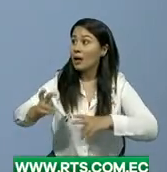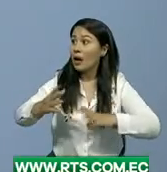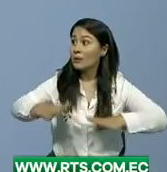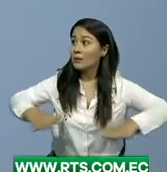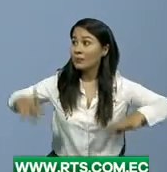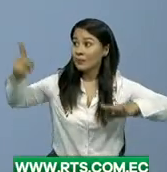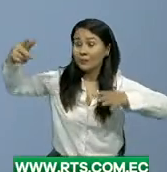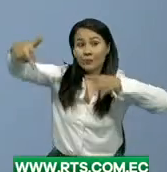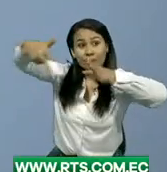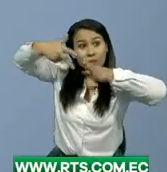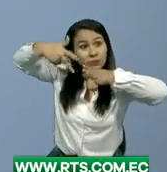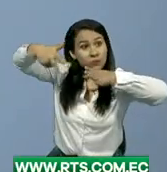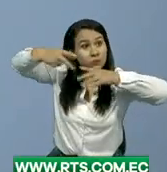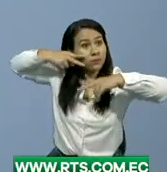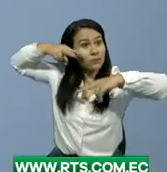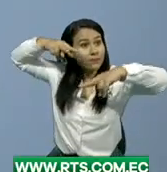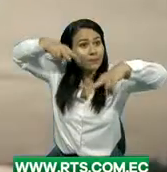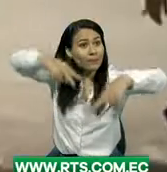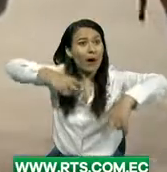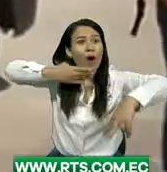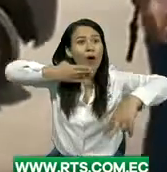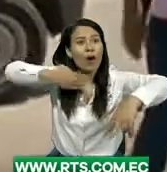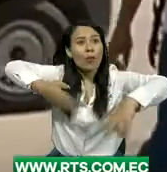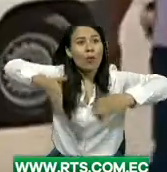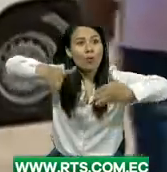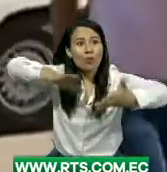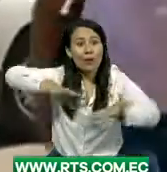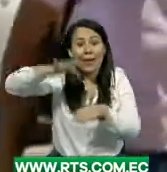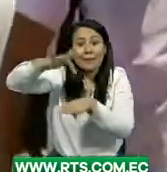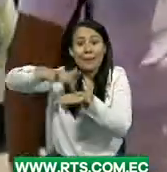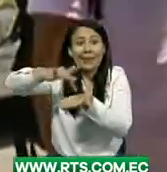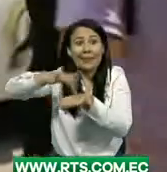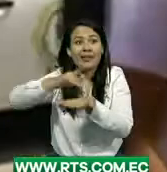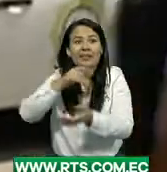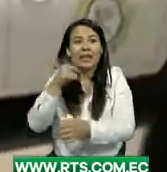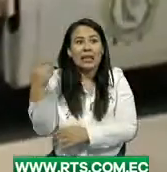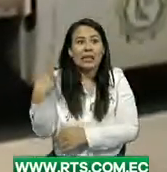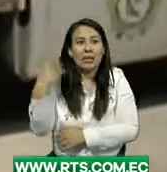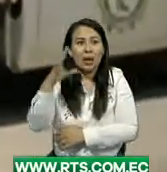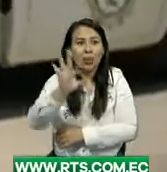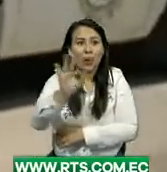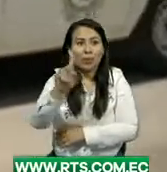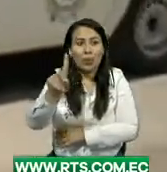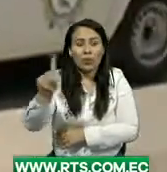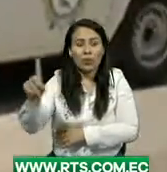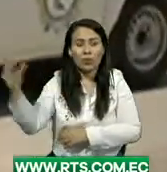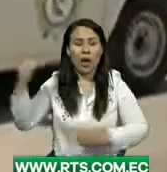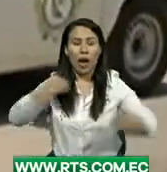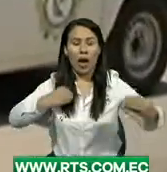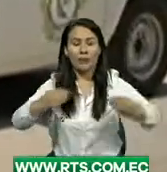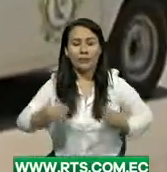y se pudo observar el asesinato en vídeos hermanos el eco 911 informó charly pisa